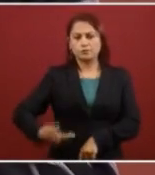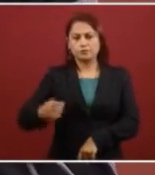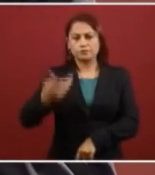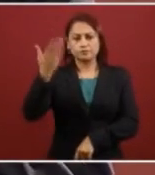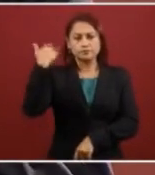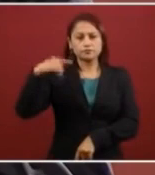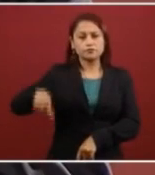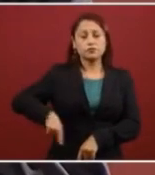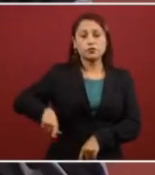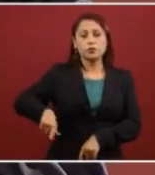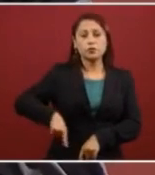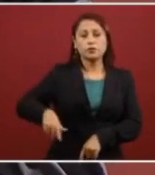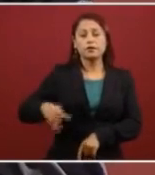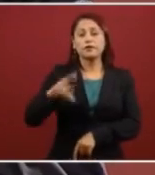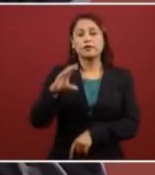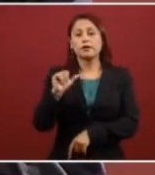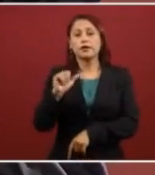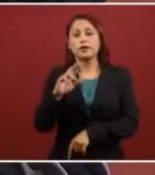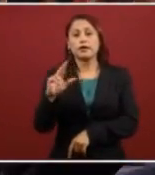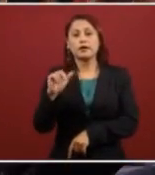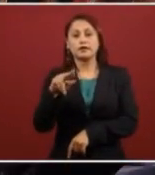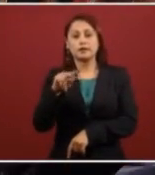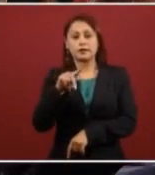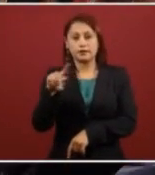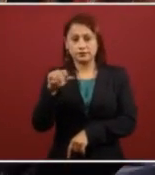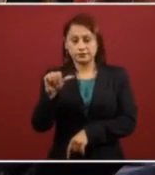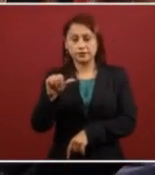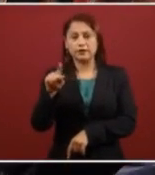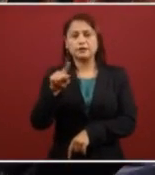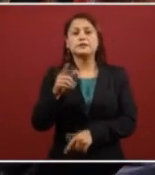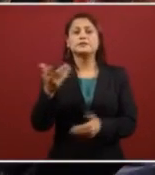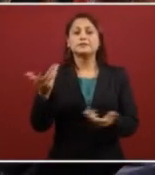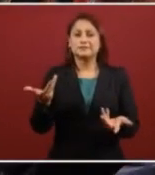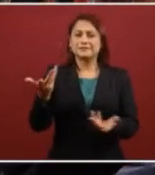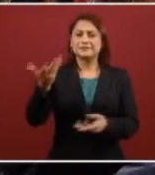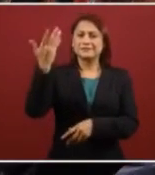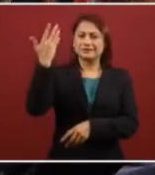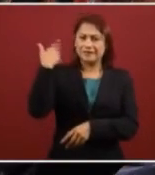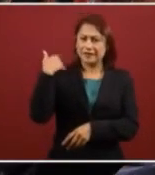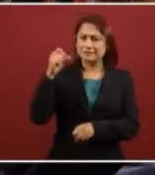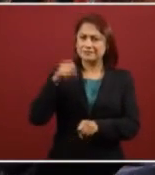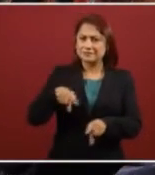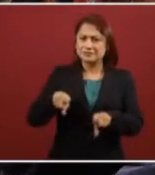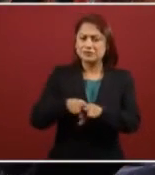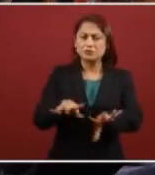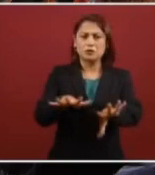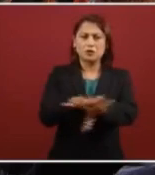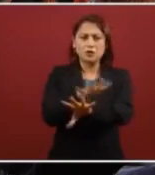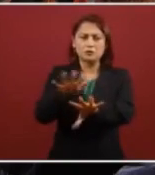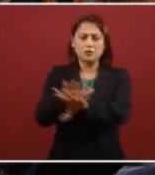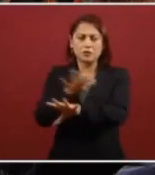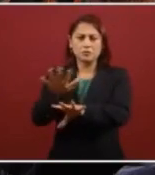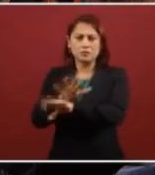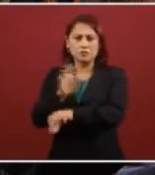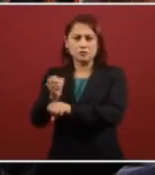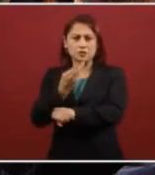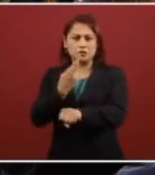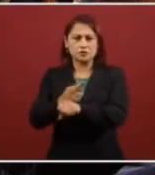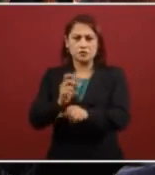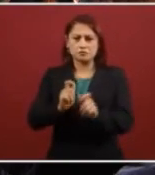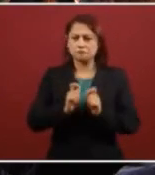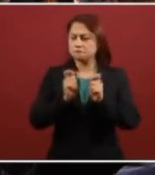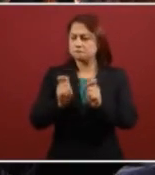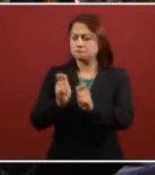many secretarios de Hacienda? Secretary of Hacienda cada vez que hay un movimiento every time there was a de transformación, movement of transformation,